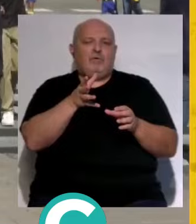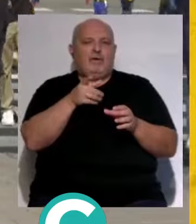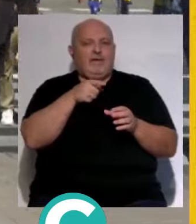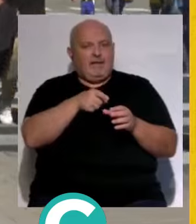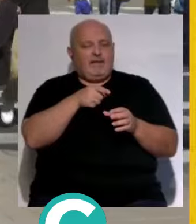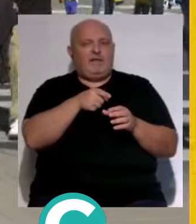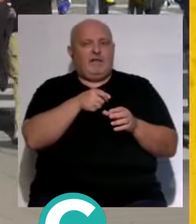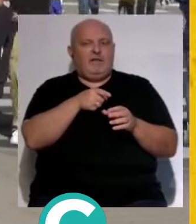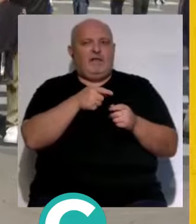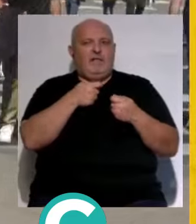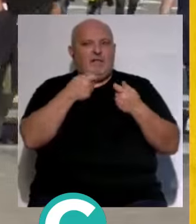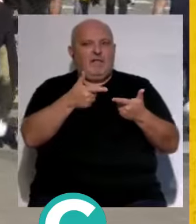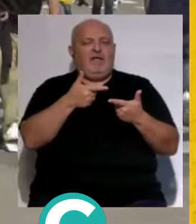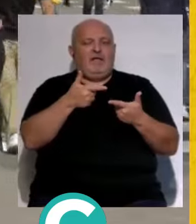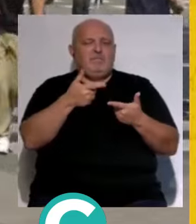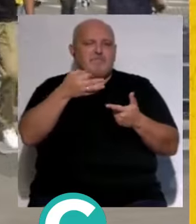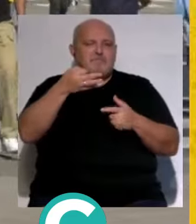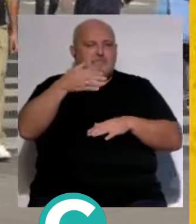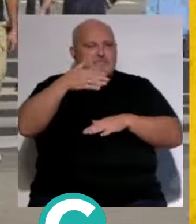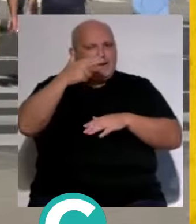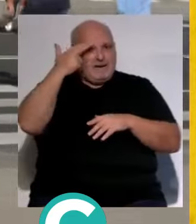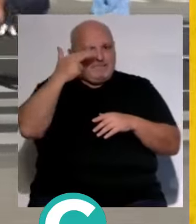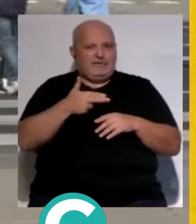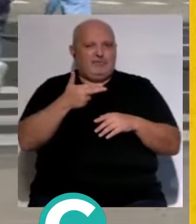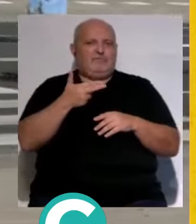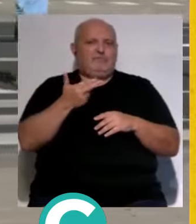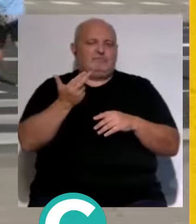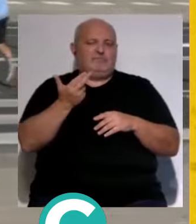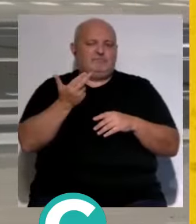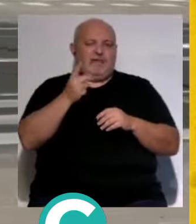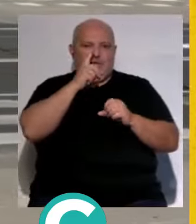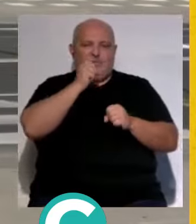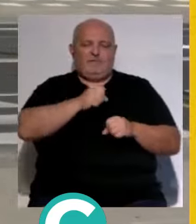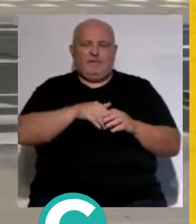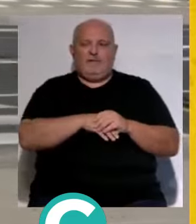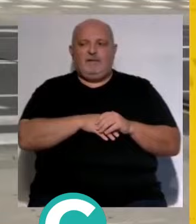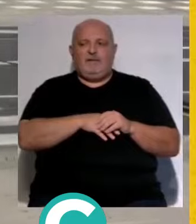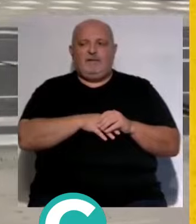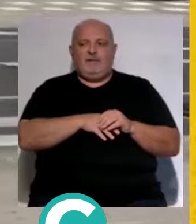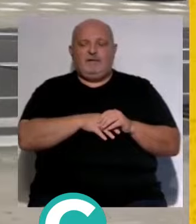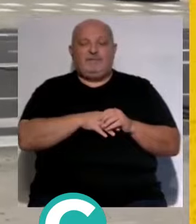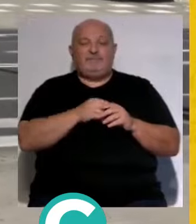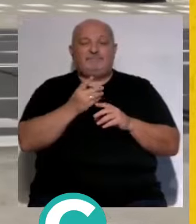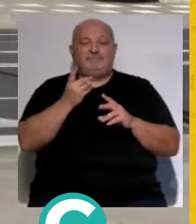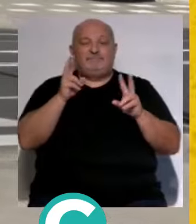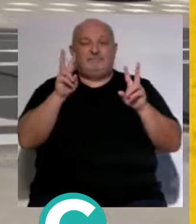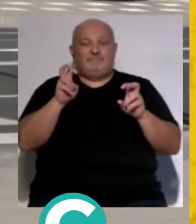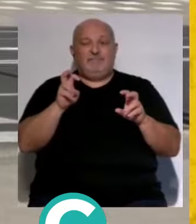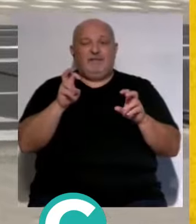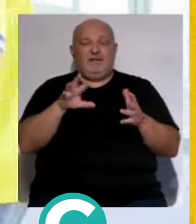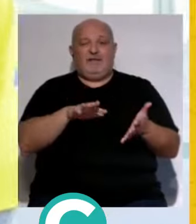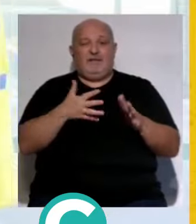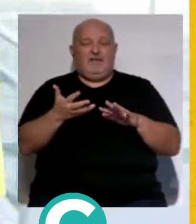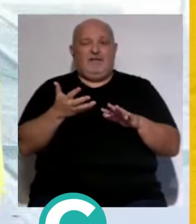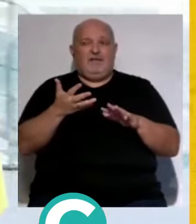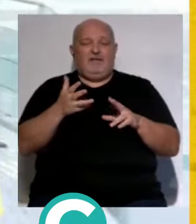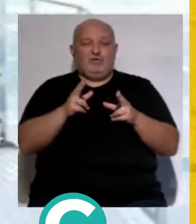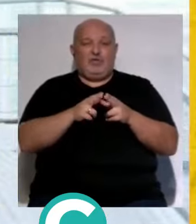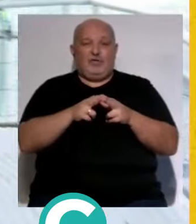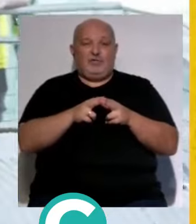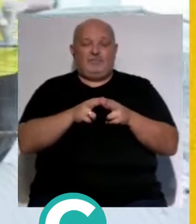ahí se le debería de respetar la antigüedad. El pues, caso es que no hay una figura de